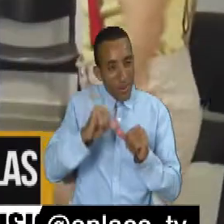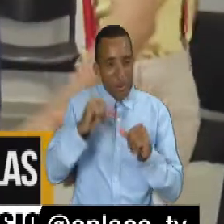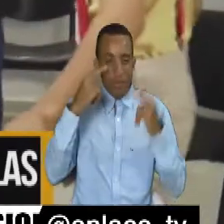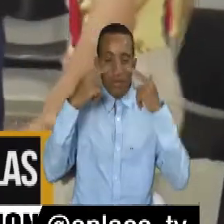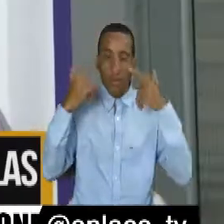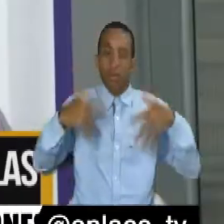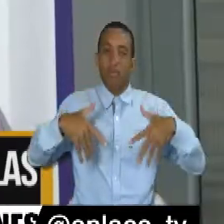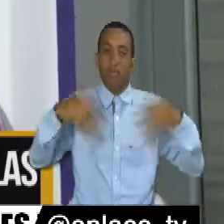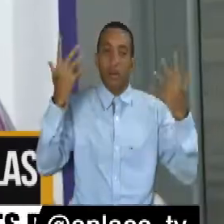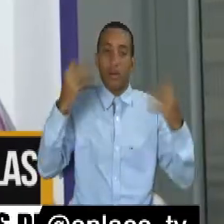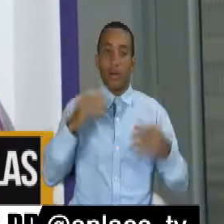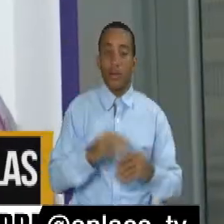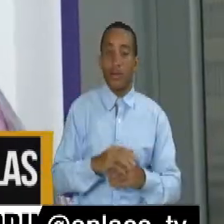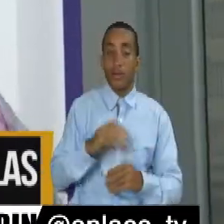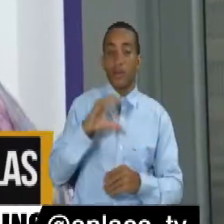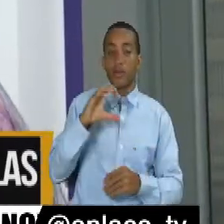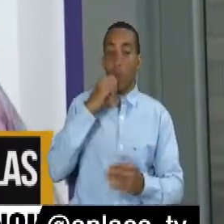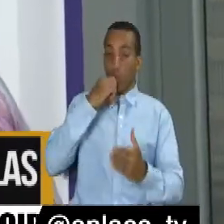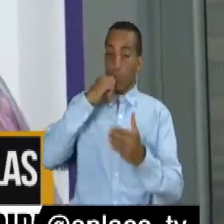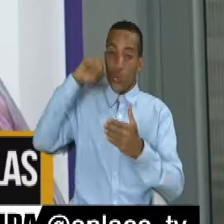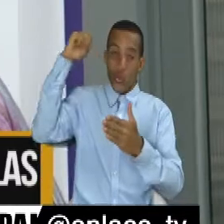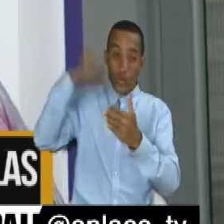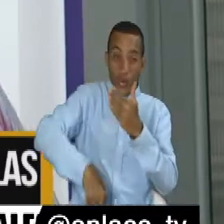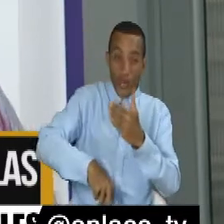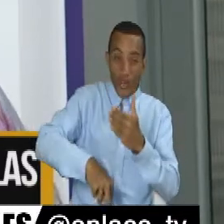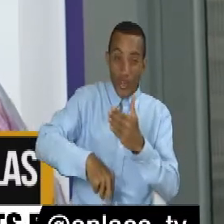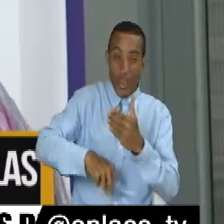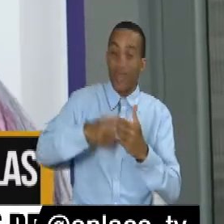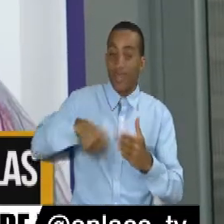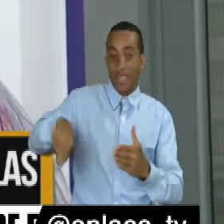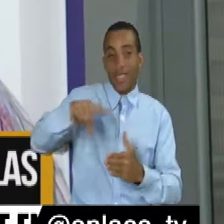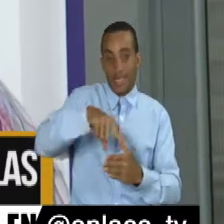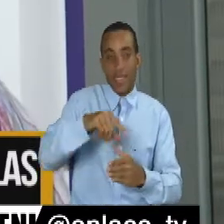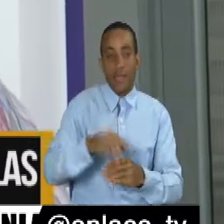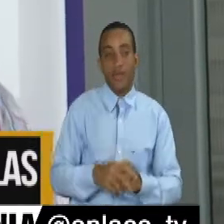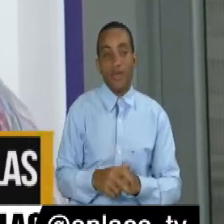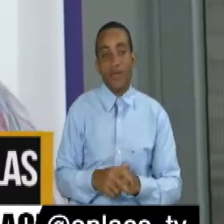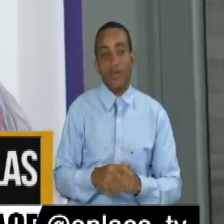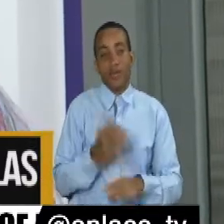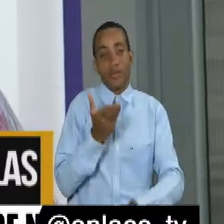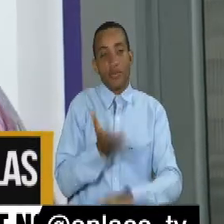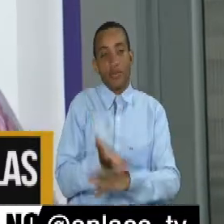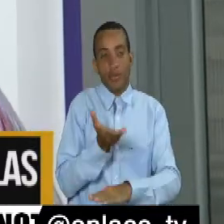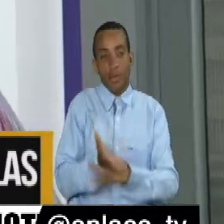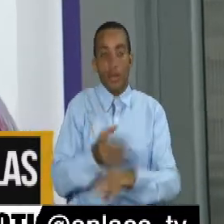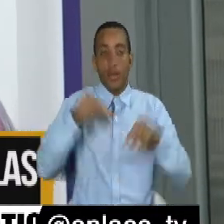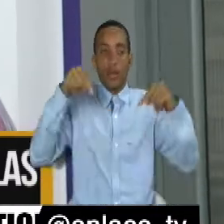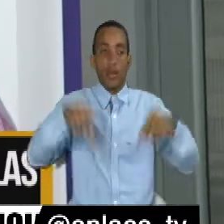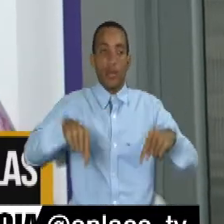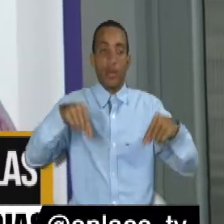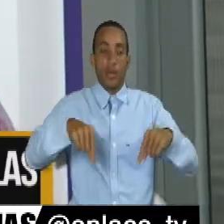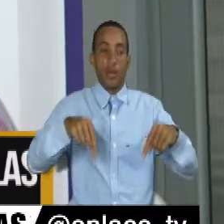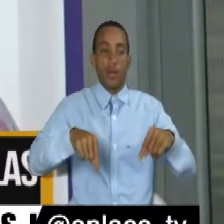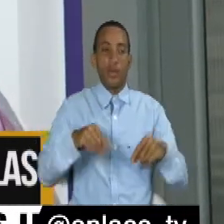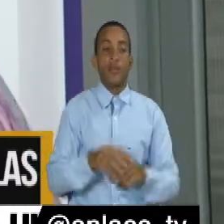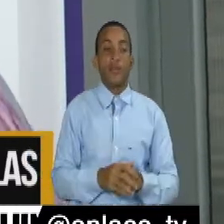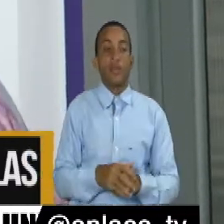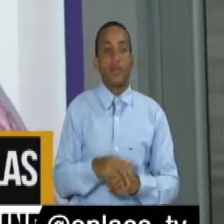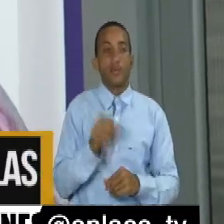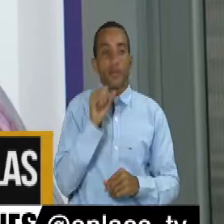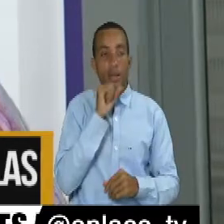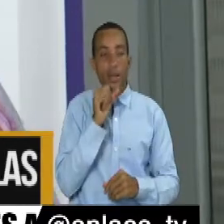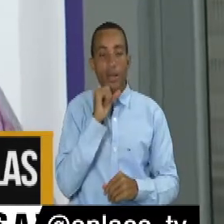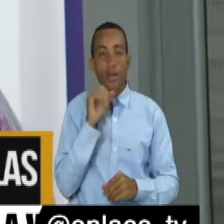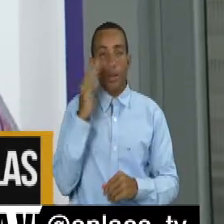Un homenaje a Chespirito es una propuesta donde Barranca Bermeja va a saber